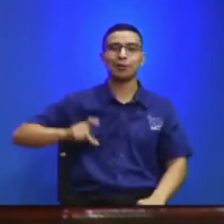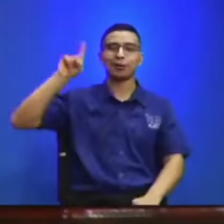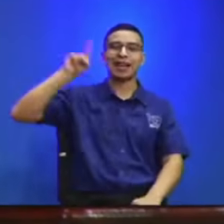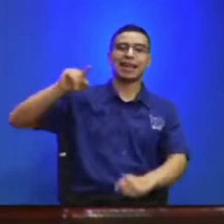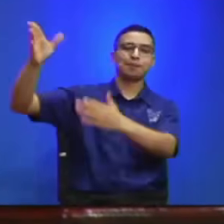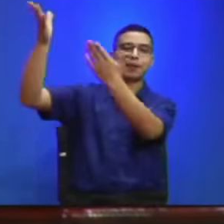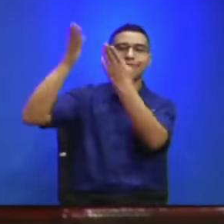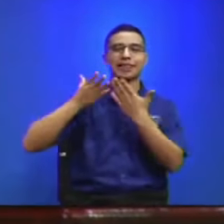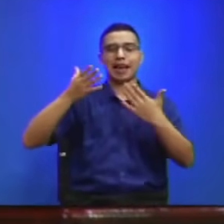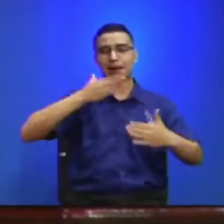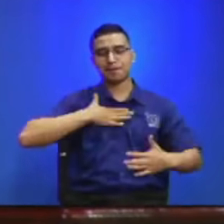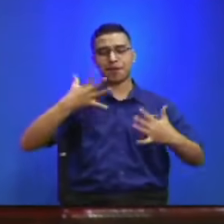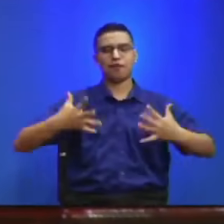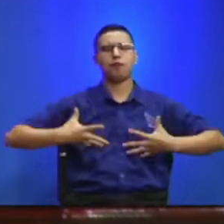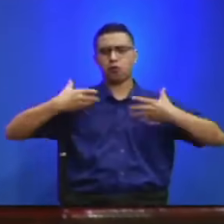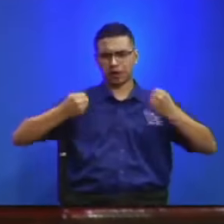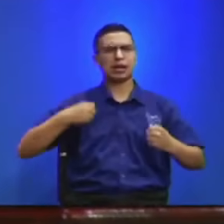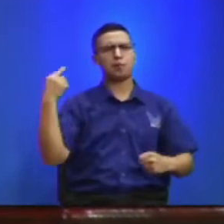fortalece